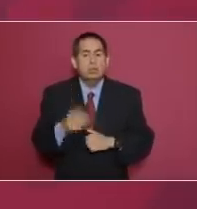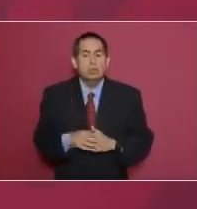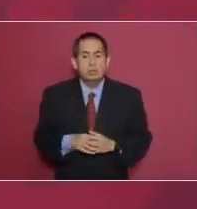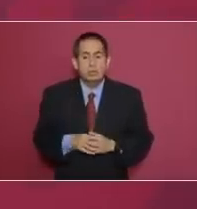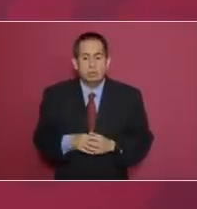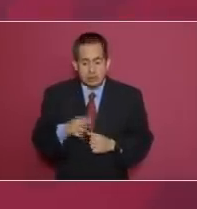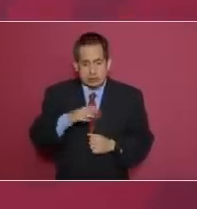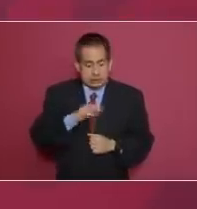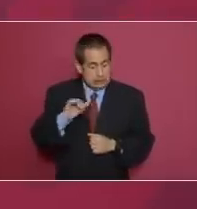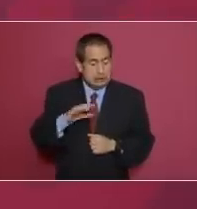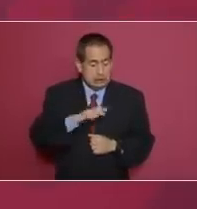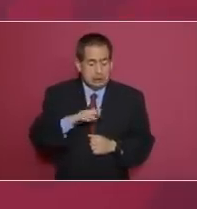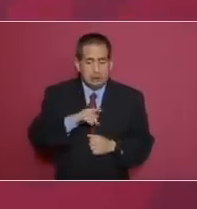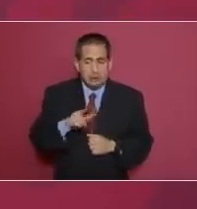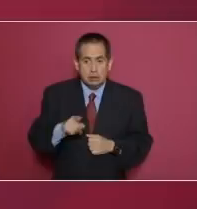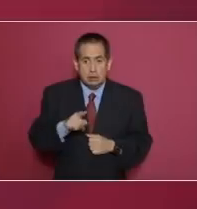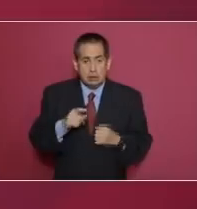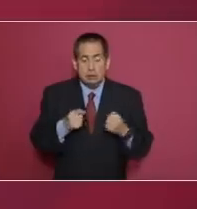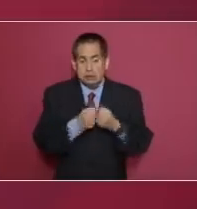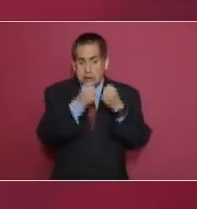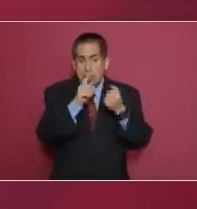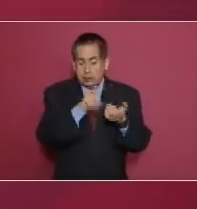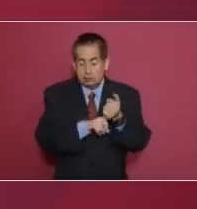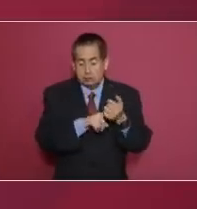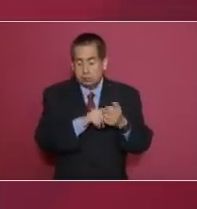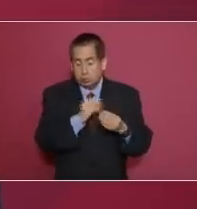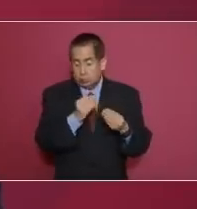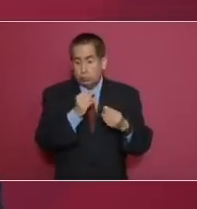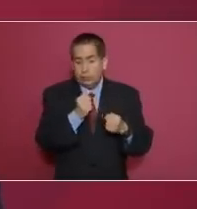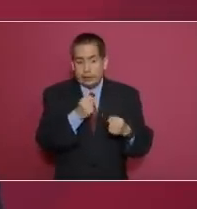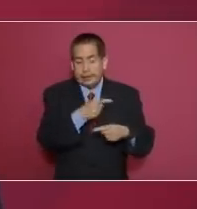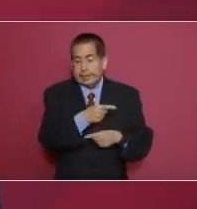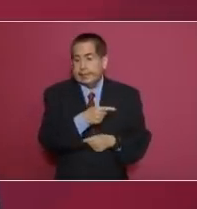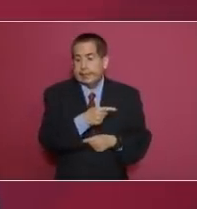porque sí es un conflicto que hay